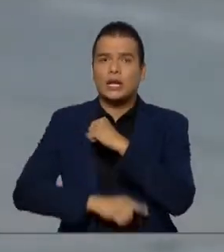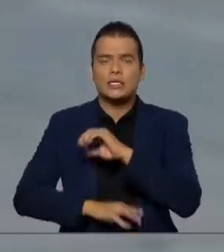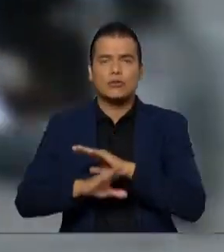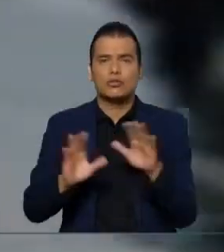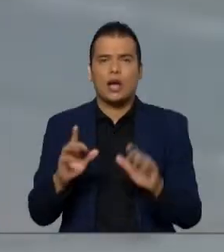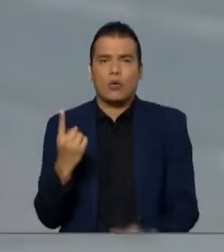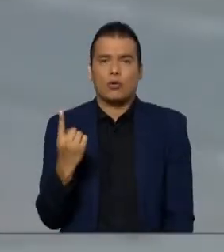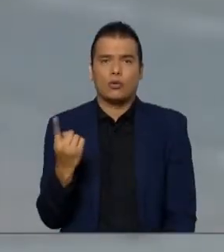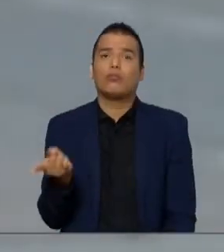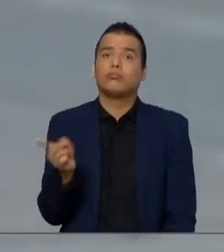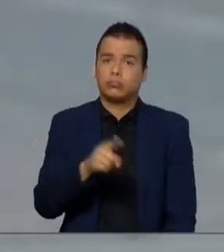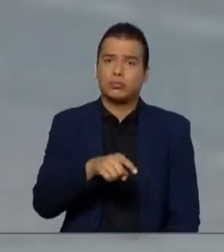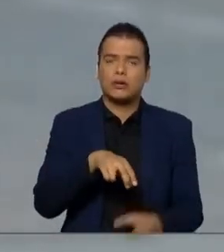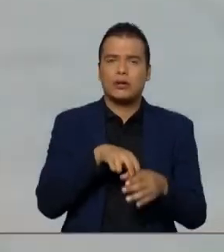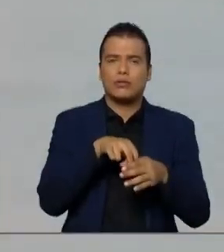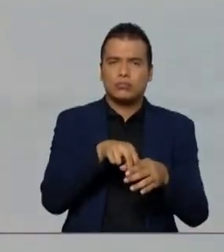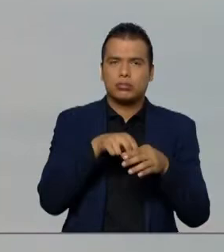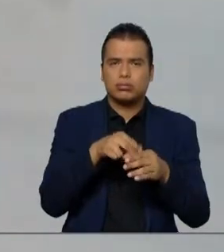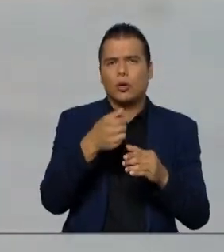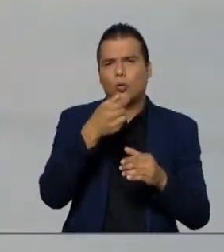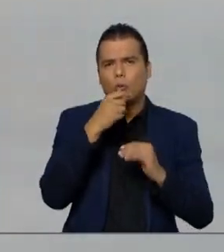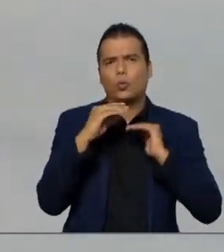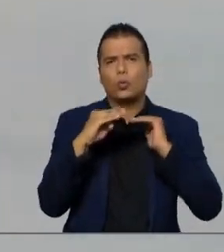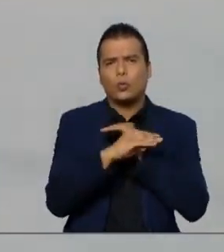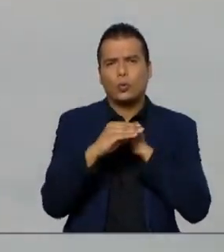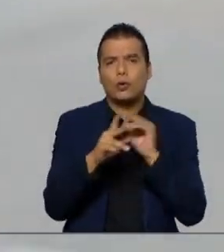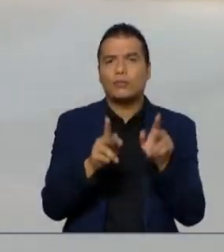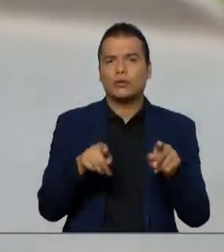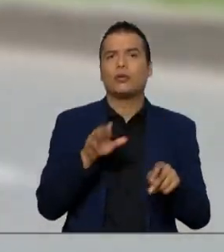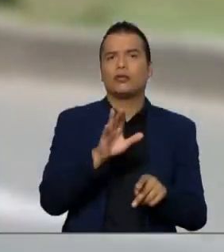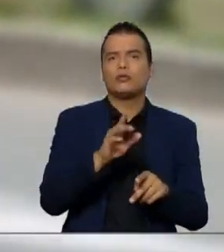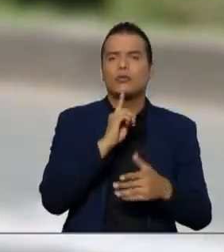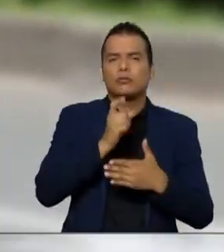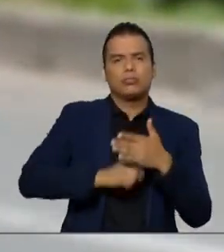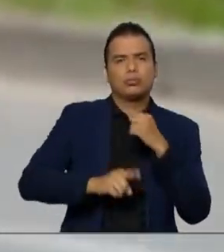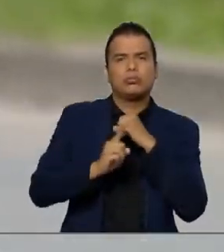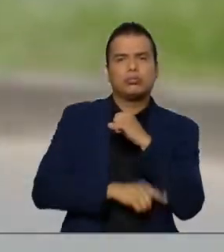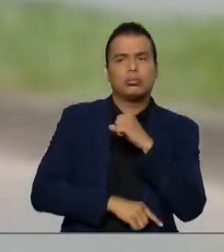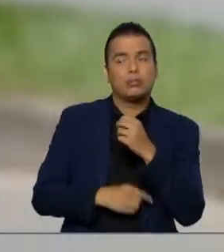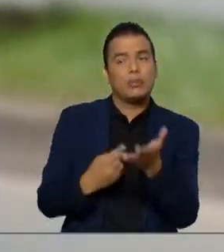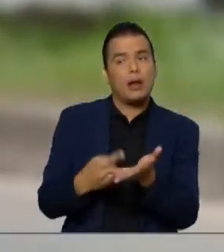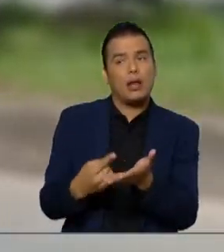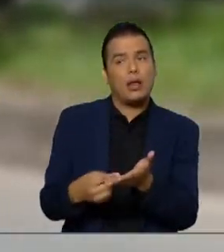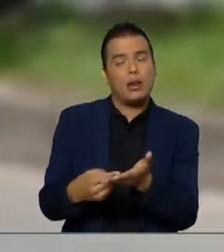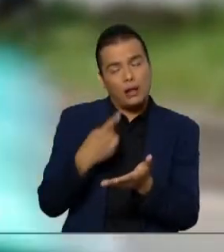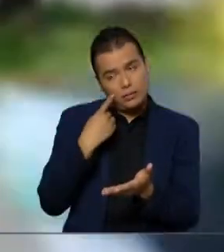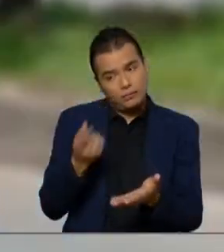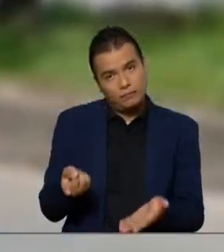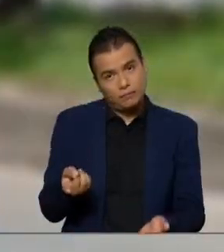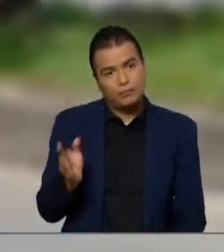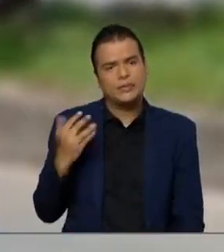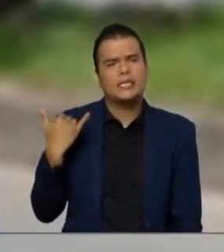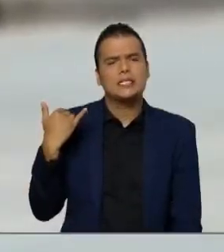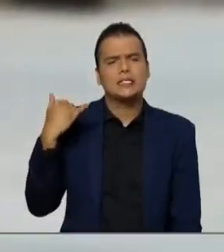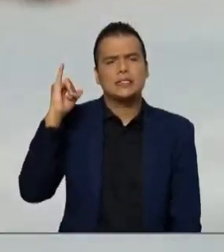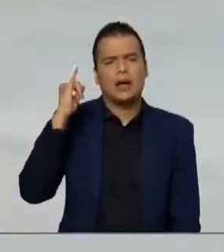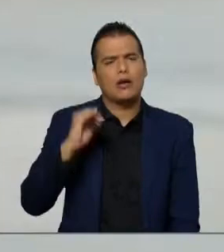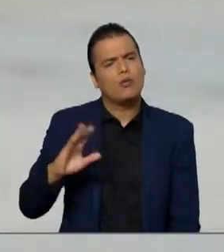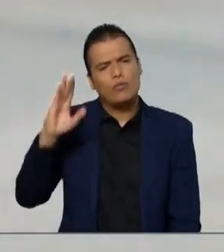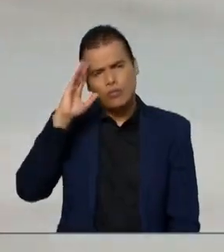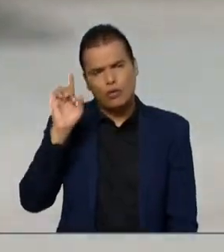personas puedan alertarse y puedan hacer el llamado pertinente y no solamente esperar que la policía lo haga. Una